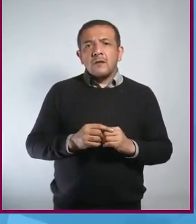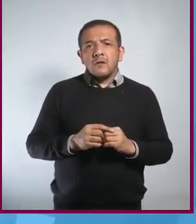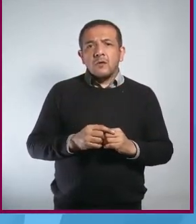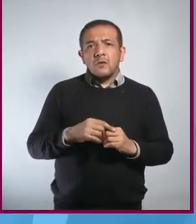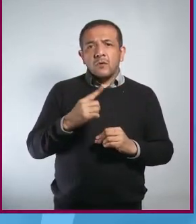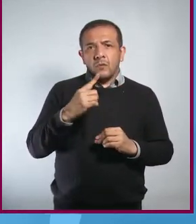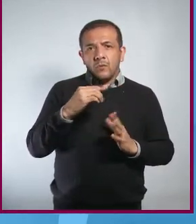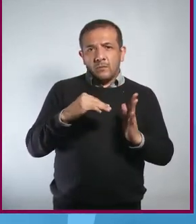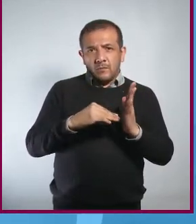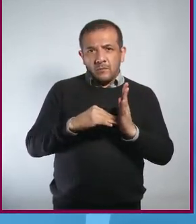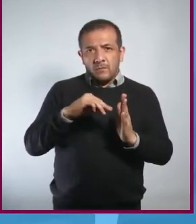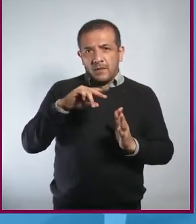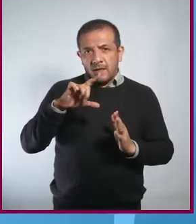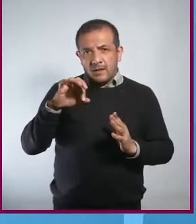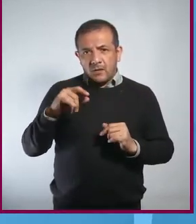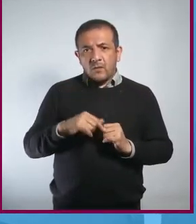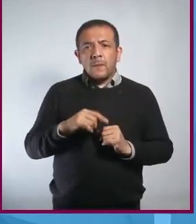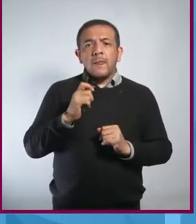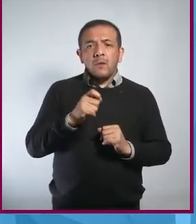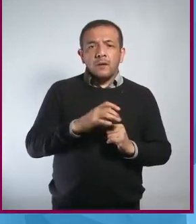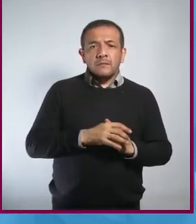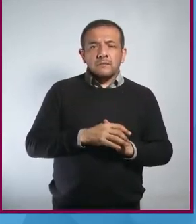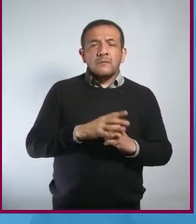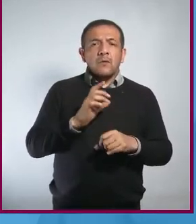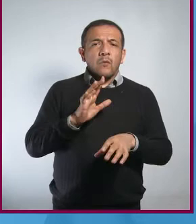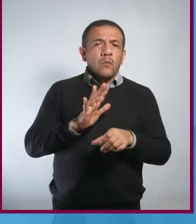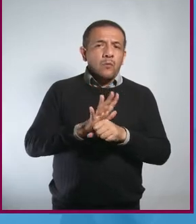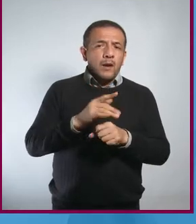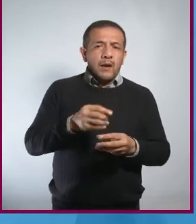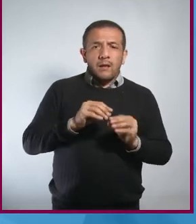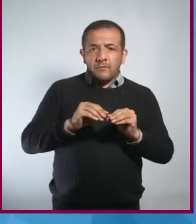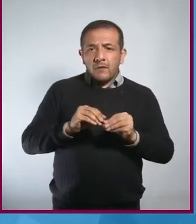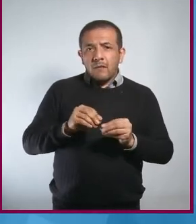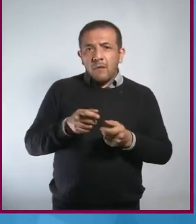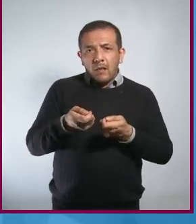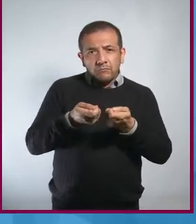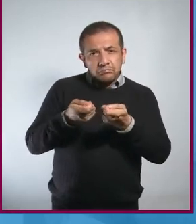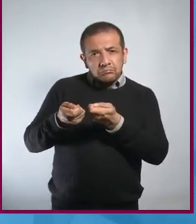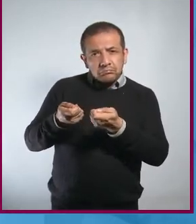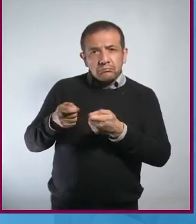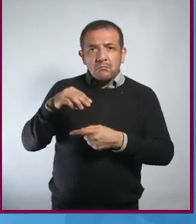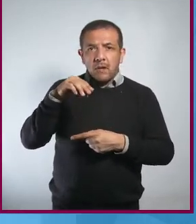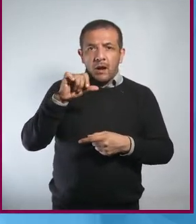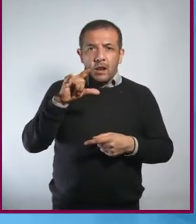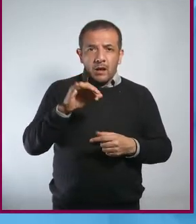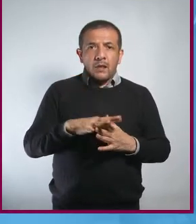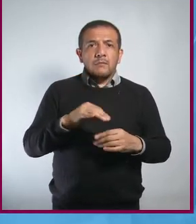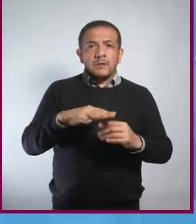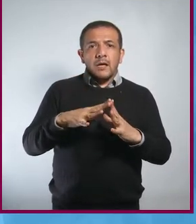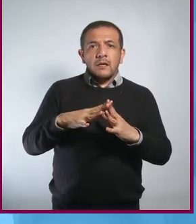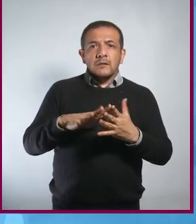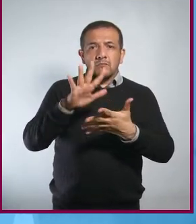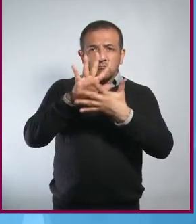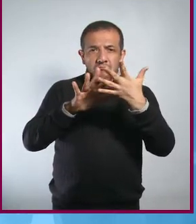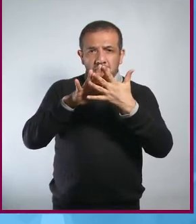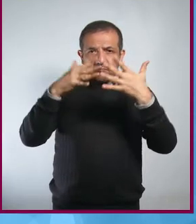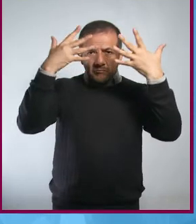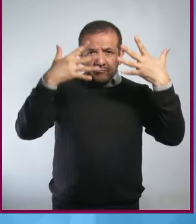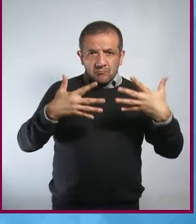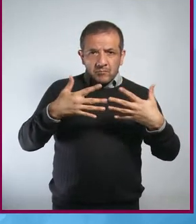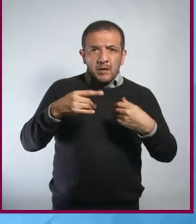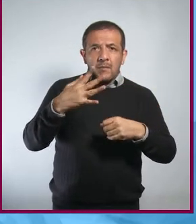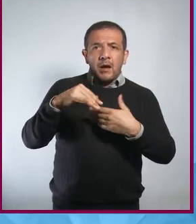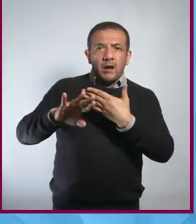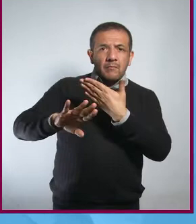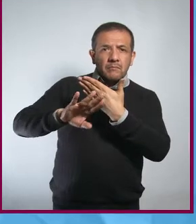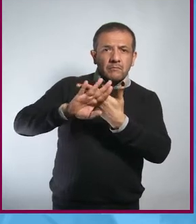avances ha sido la extensión masiva de instrumentos eficaces para el control de la malaria. Mosquiteros han protegido a millones de